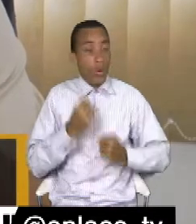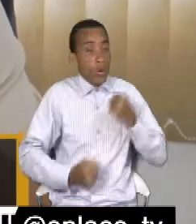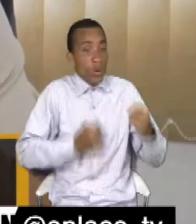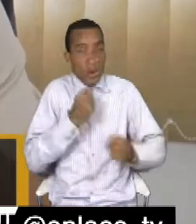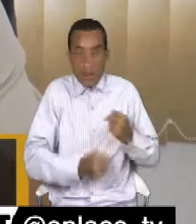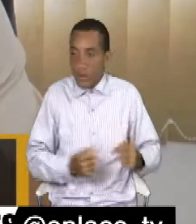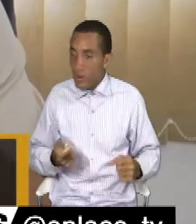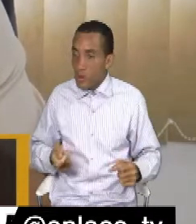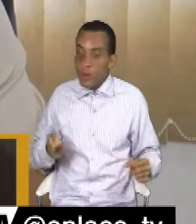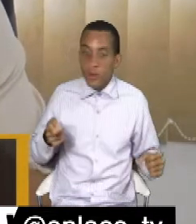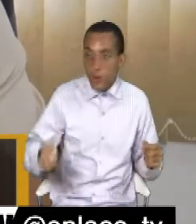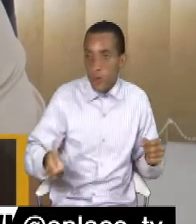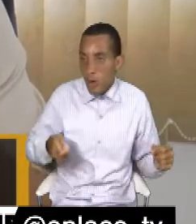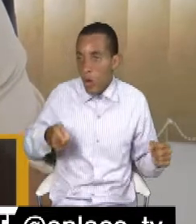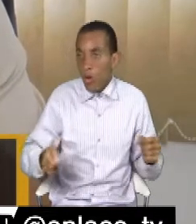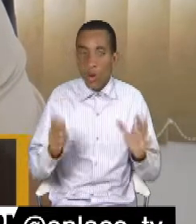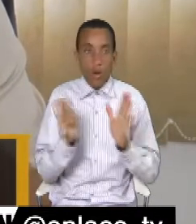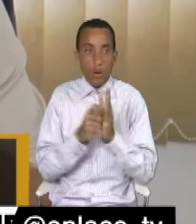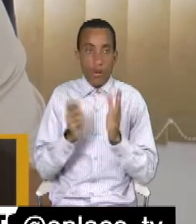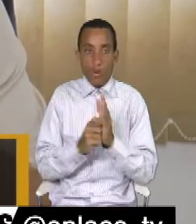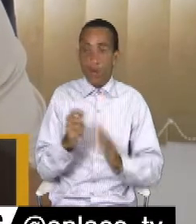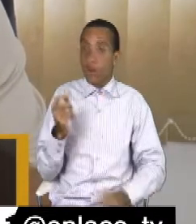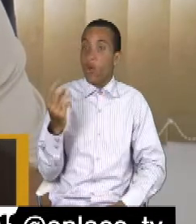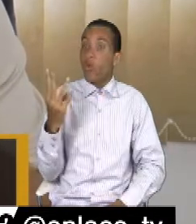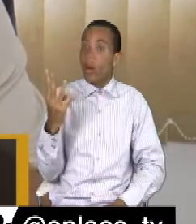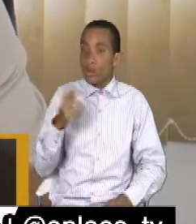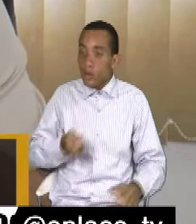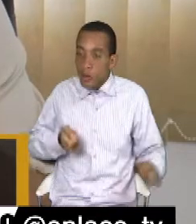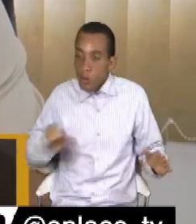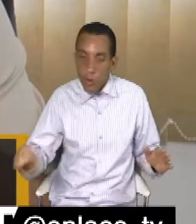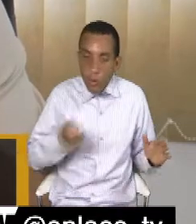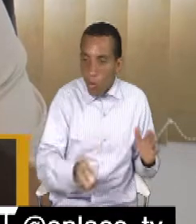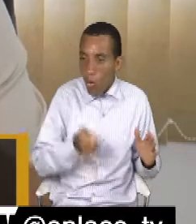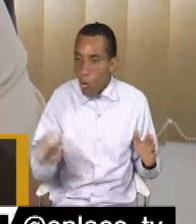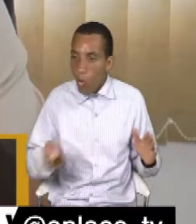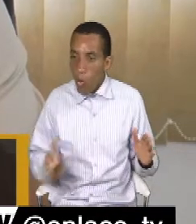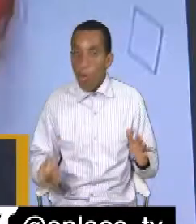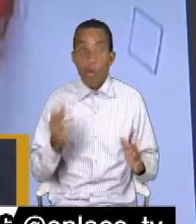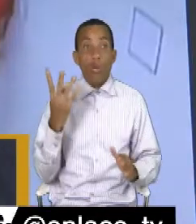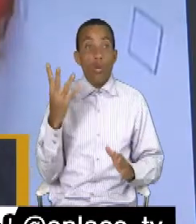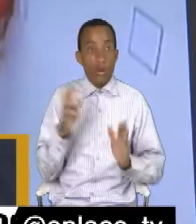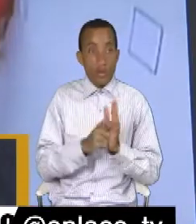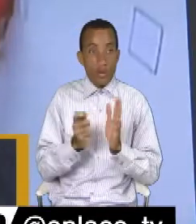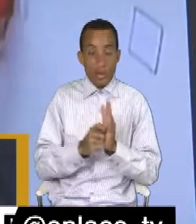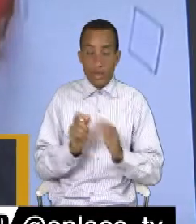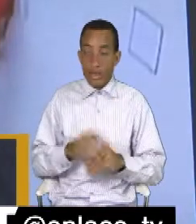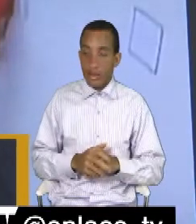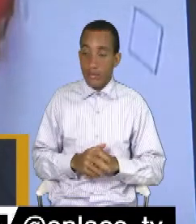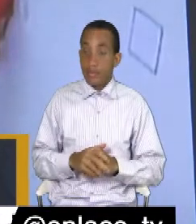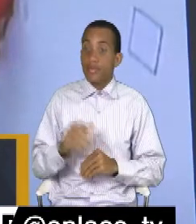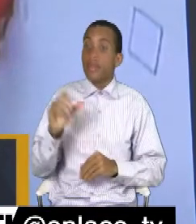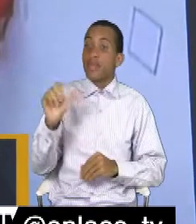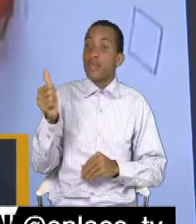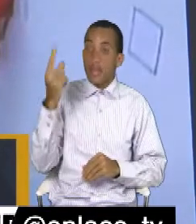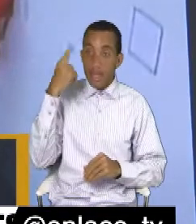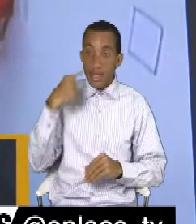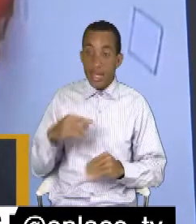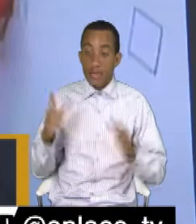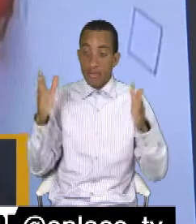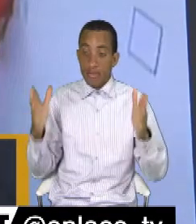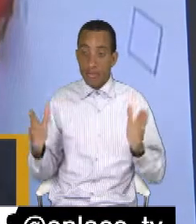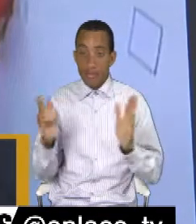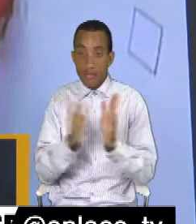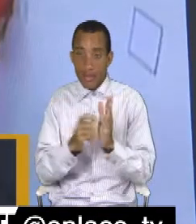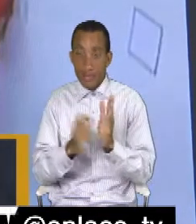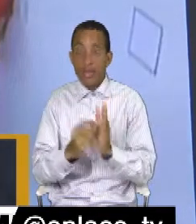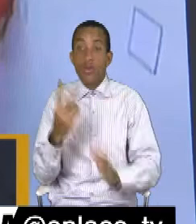una navaja le hizo 4 lances a tratar de herirlo. Afortunadamente no sucedió nada. En 10 días, ese es el segundo caso de